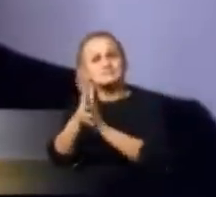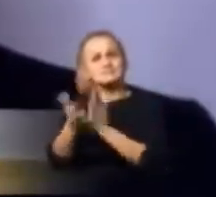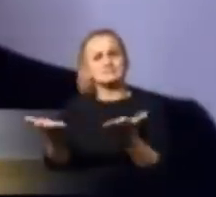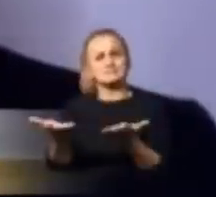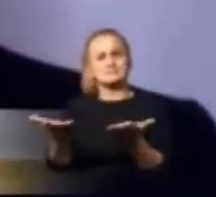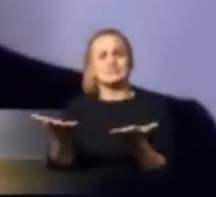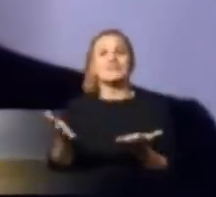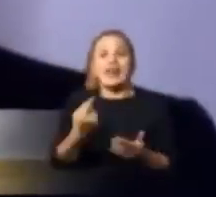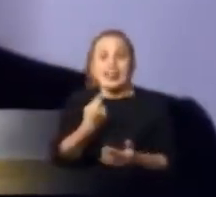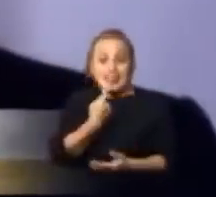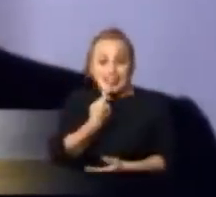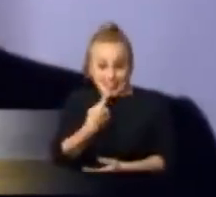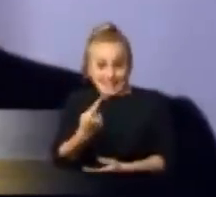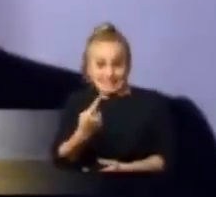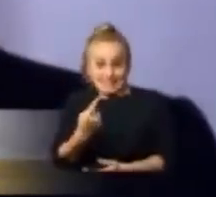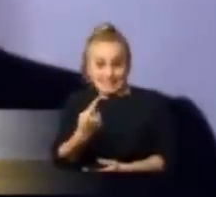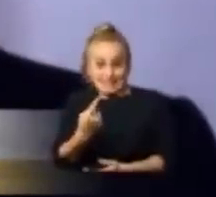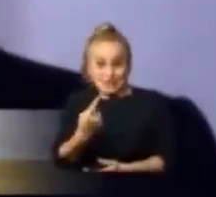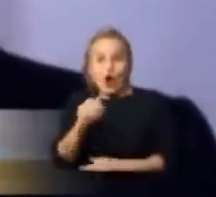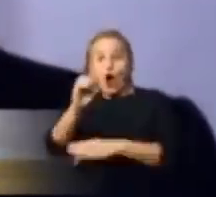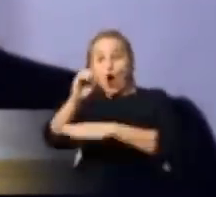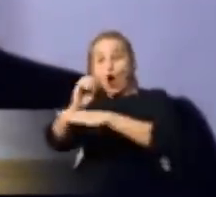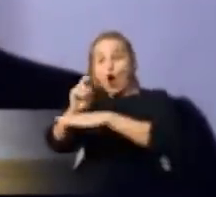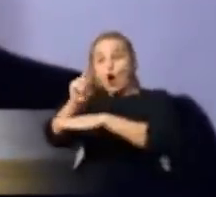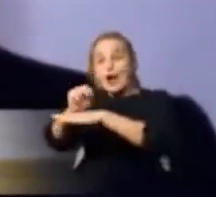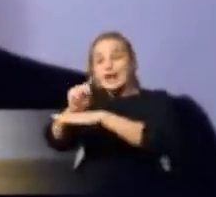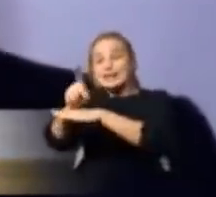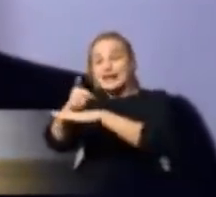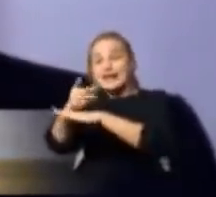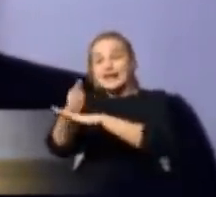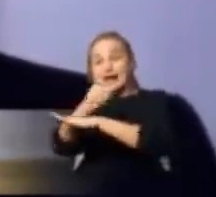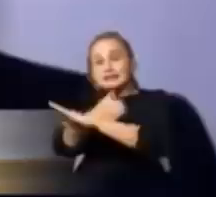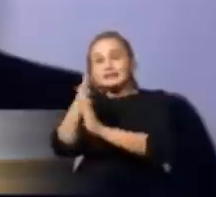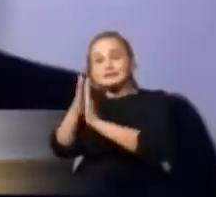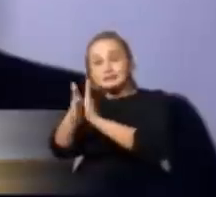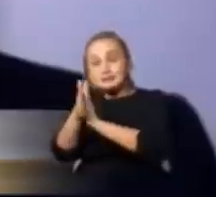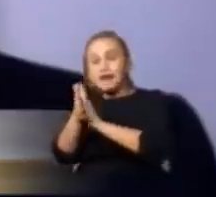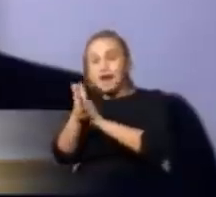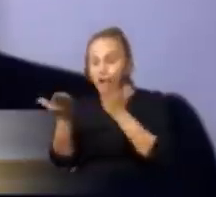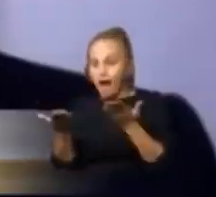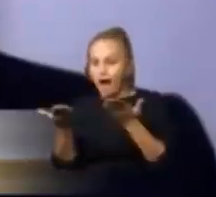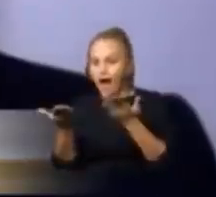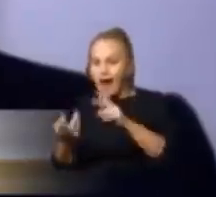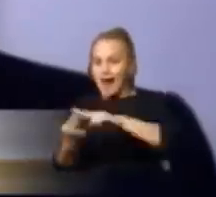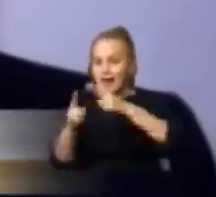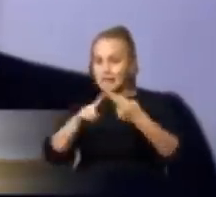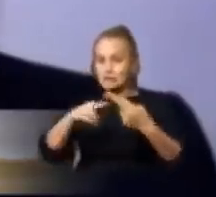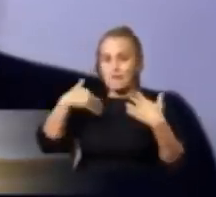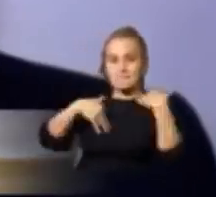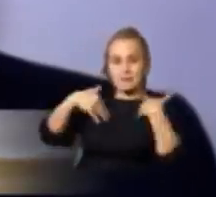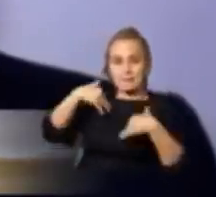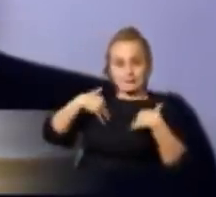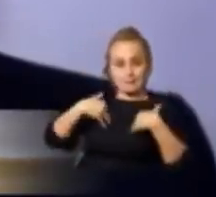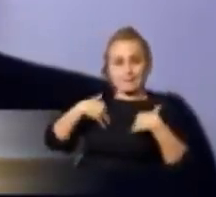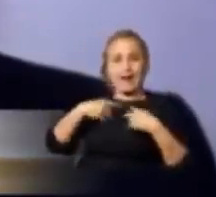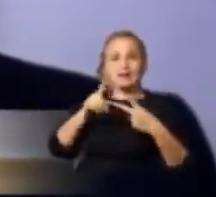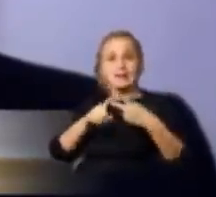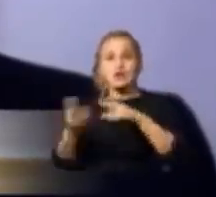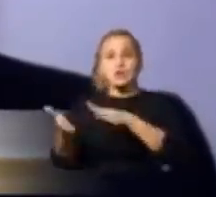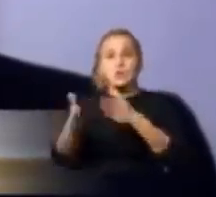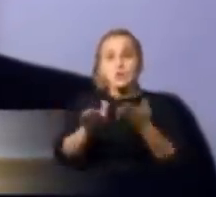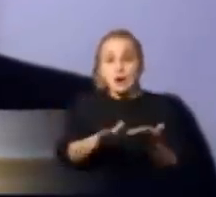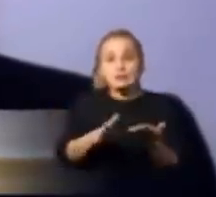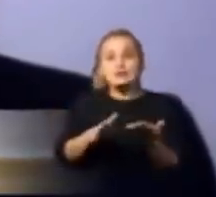esto. Dicen también estas dos ONGs que he mencionado que en relación con las víctimas mortales son imputables